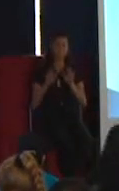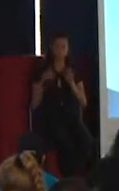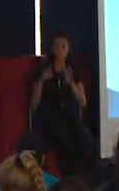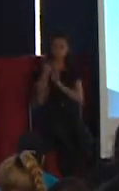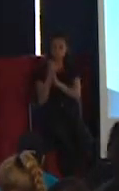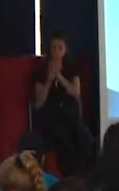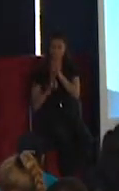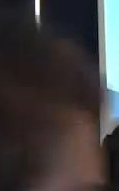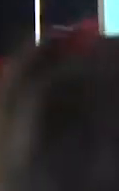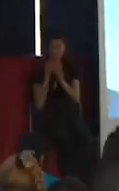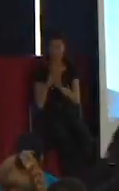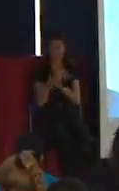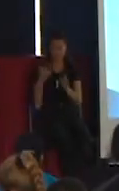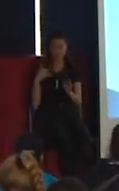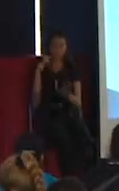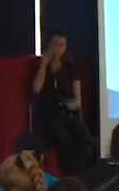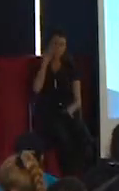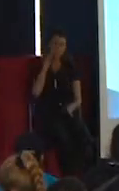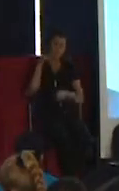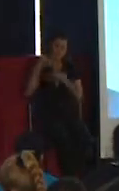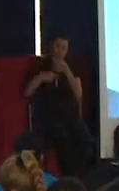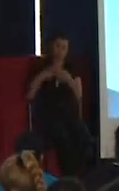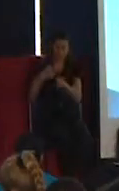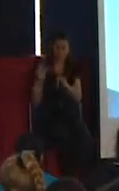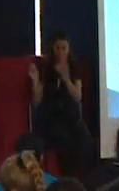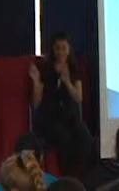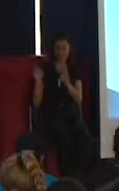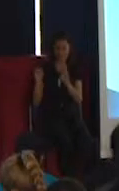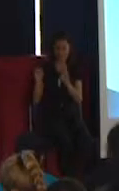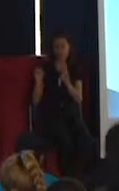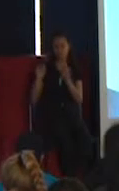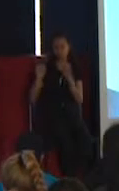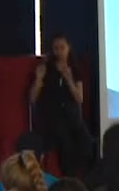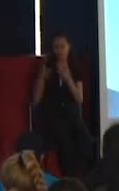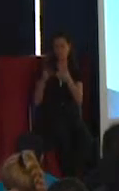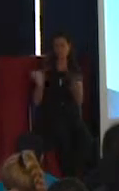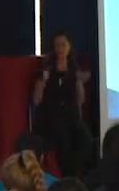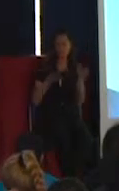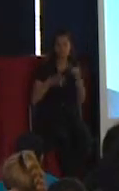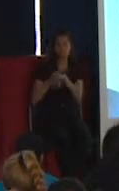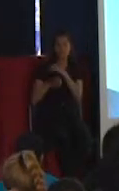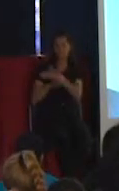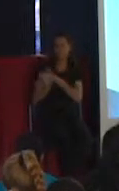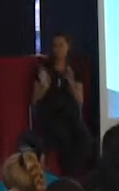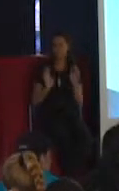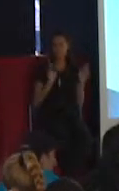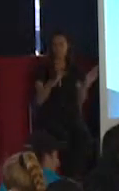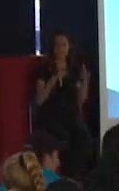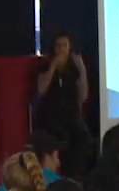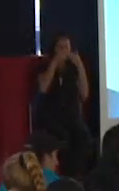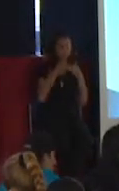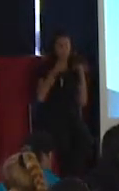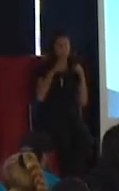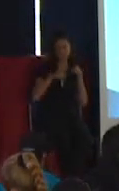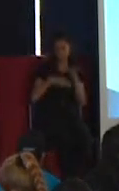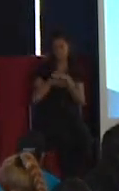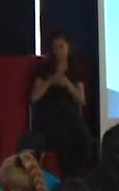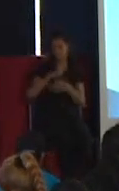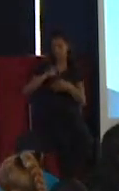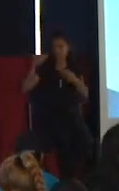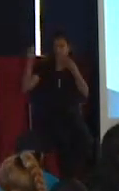sexual y reproductiva sean accesibles a las personas con discapacidad.